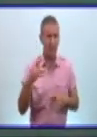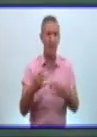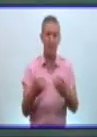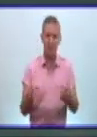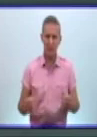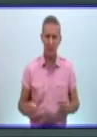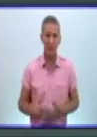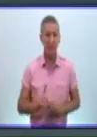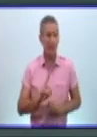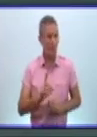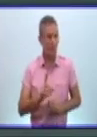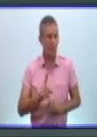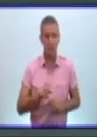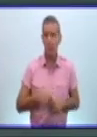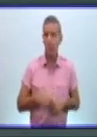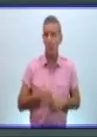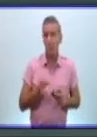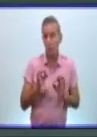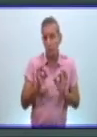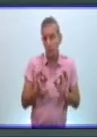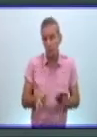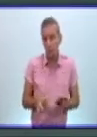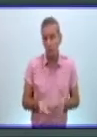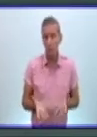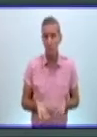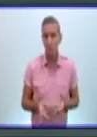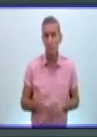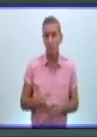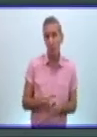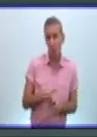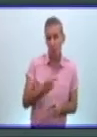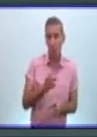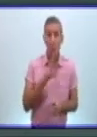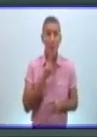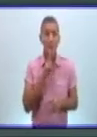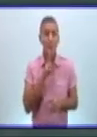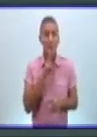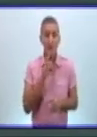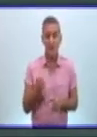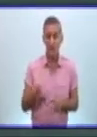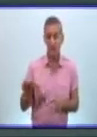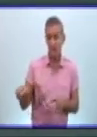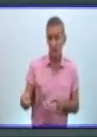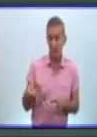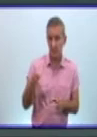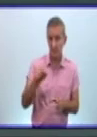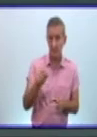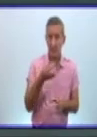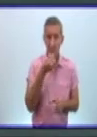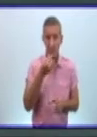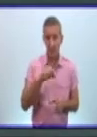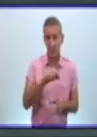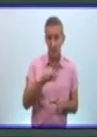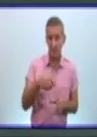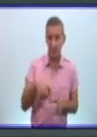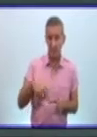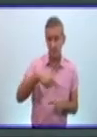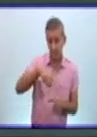son. Si cogemos de nuevo un vaso de agua y esta vez ponemos una cucharada de sal común y la